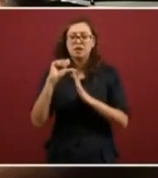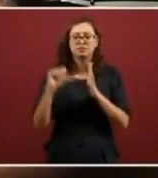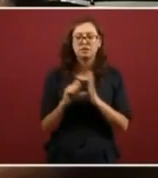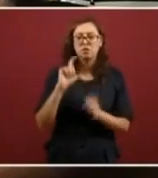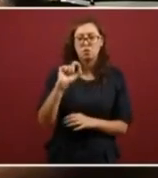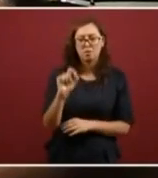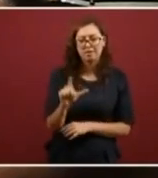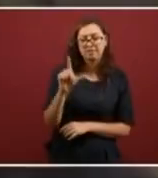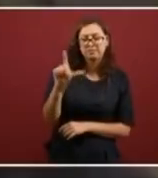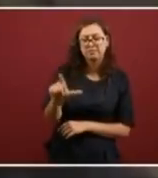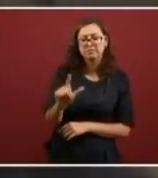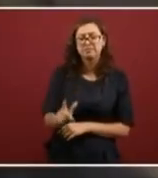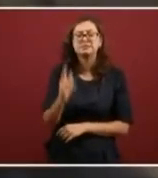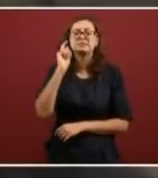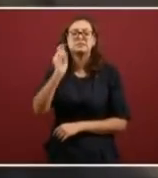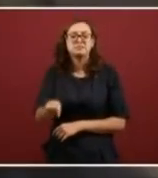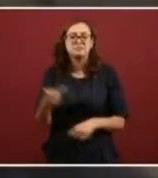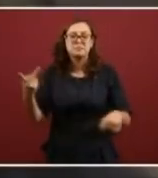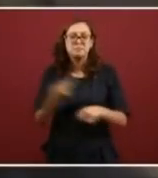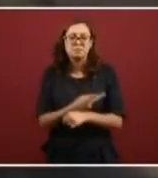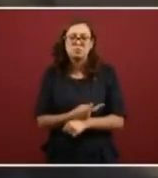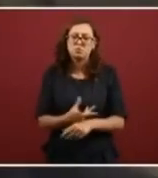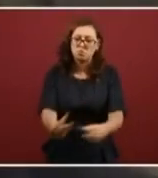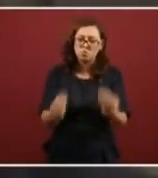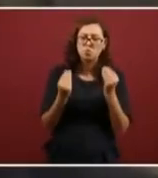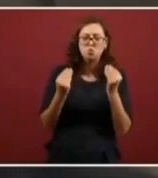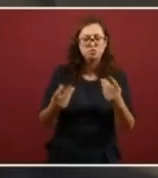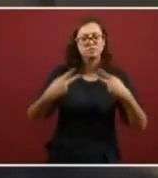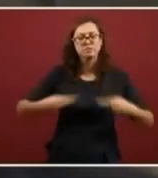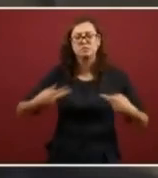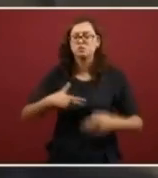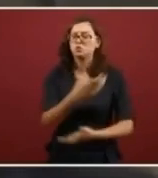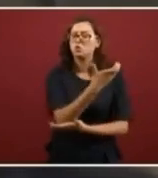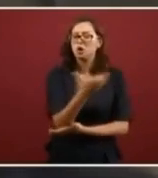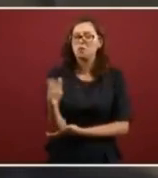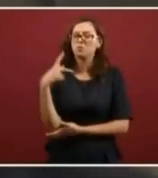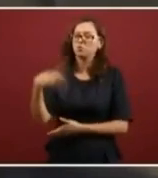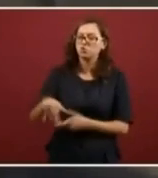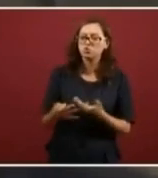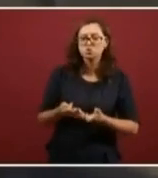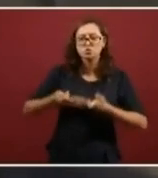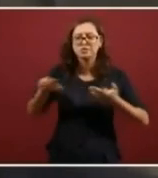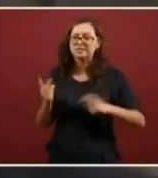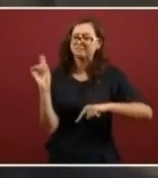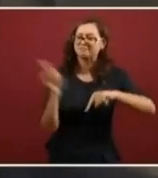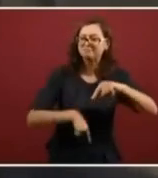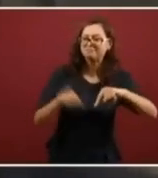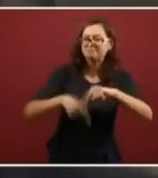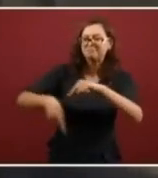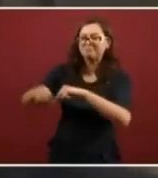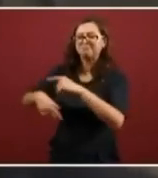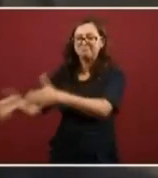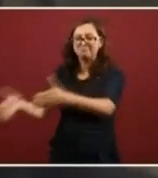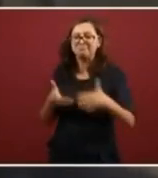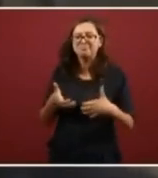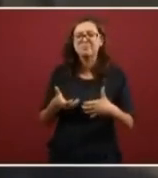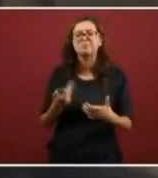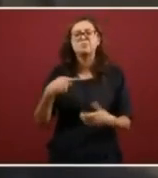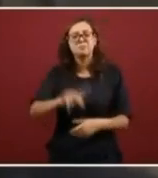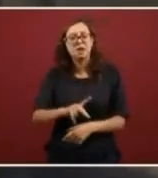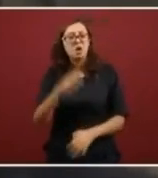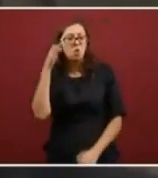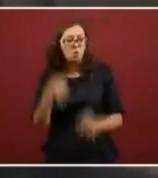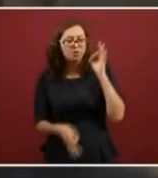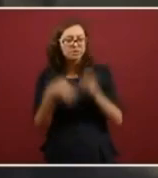27, donde desgraciadamente se despojó a muchos campesinos de sus propiedades. Pero hay juicios